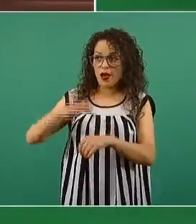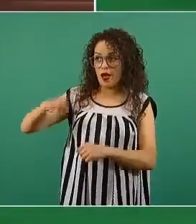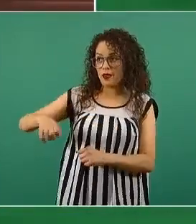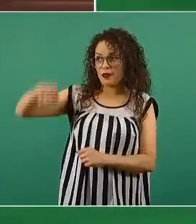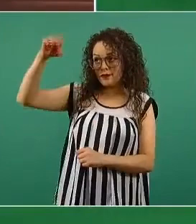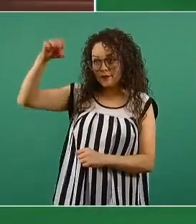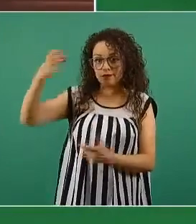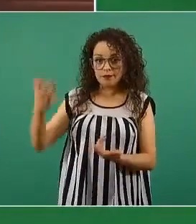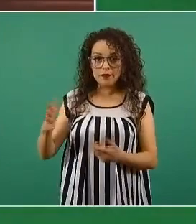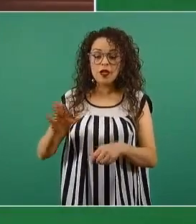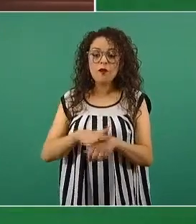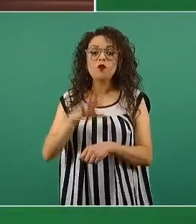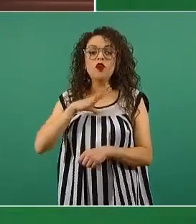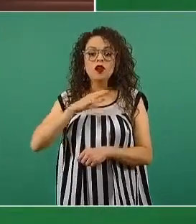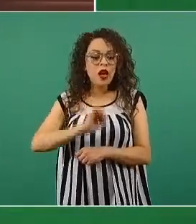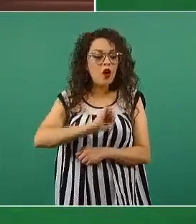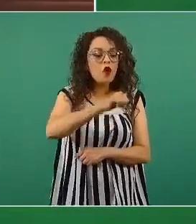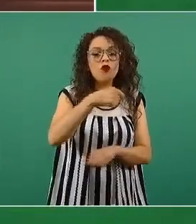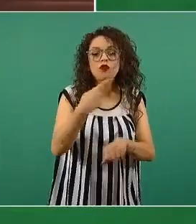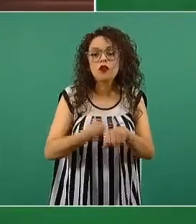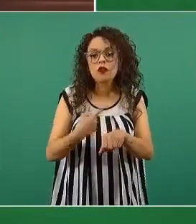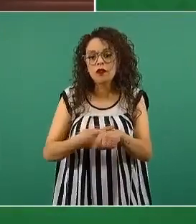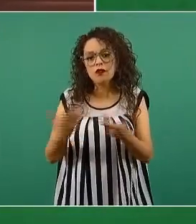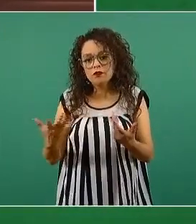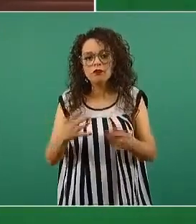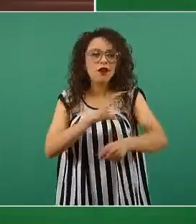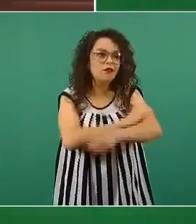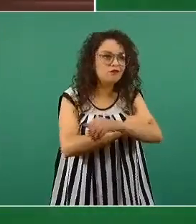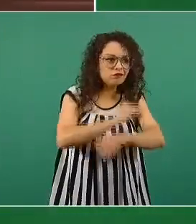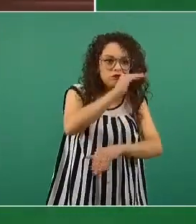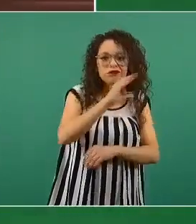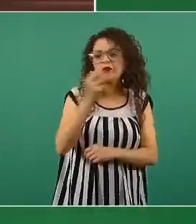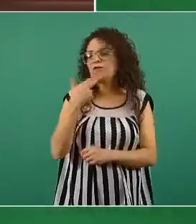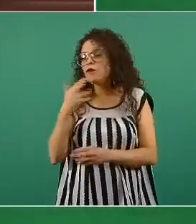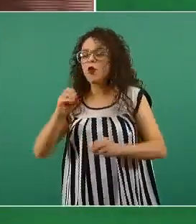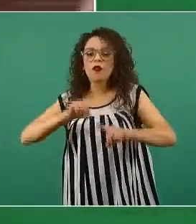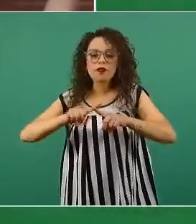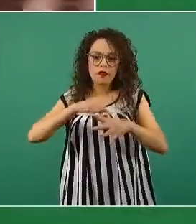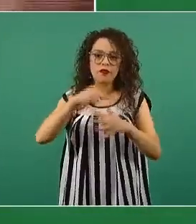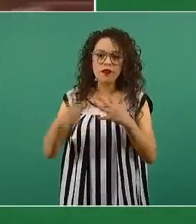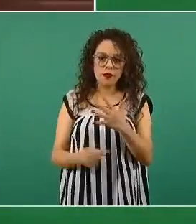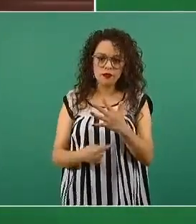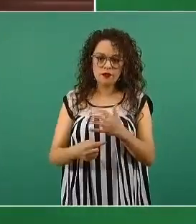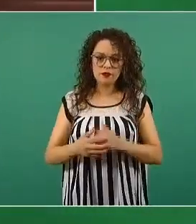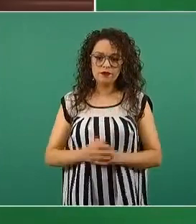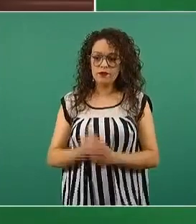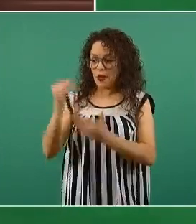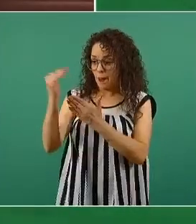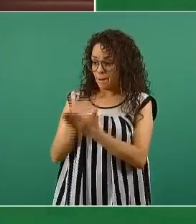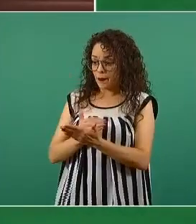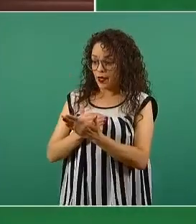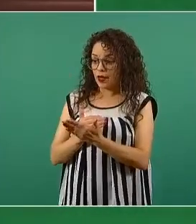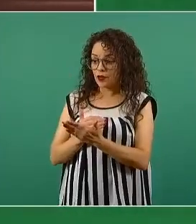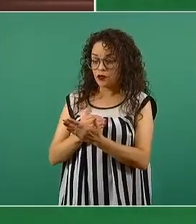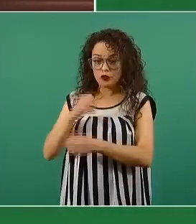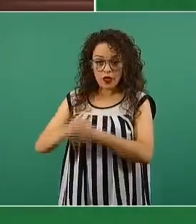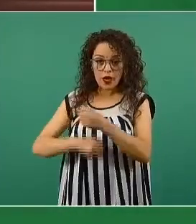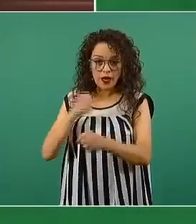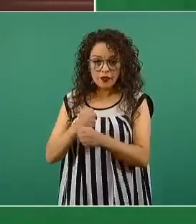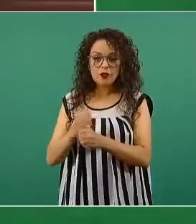tienen alguna comorbilidad. Entonces, dentro del grupo de embarazo, menor edad es menor riesgo asociado a